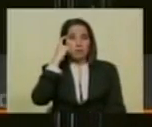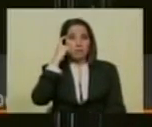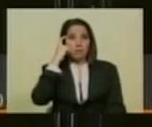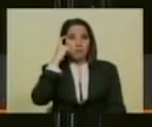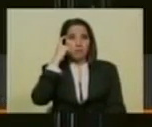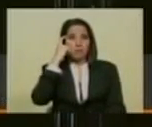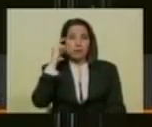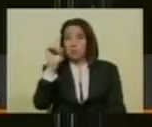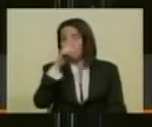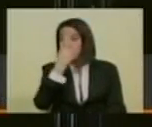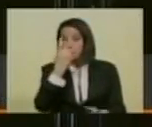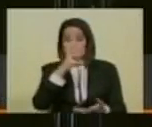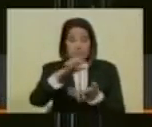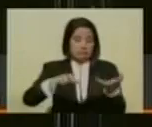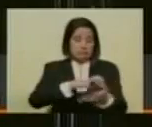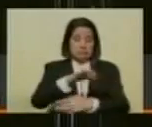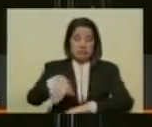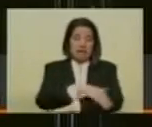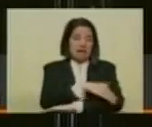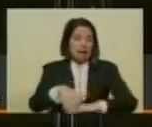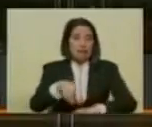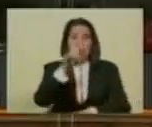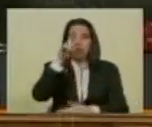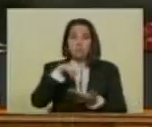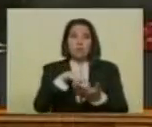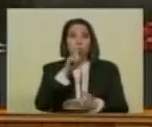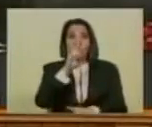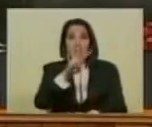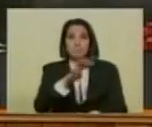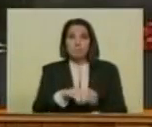primera guarimba que vivimos en el año 2004.